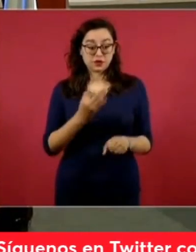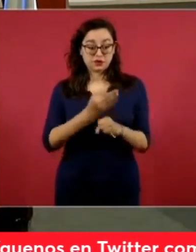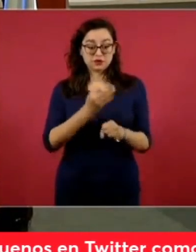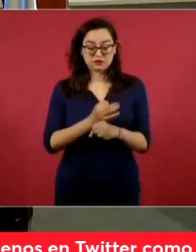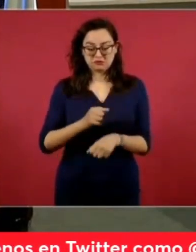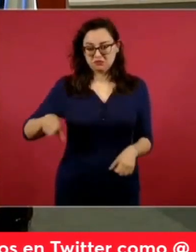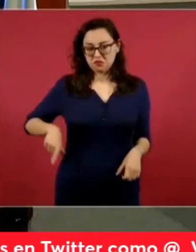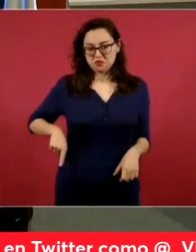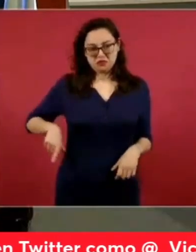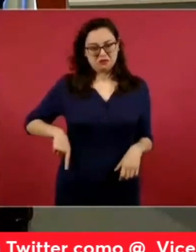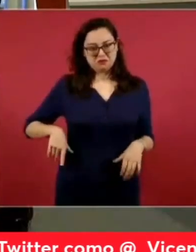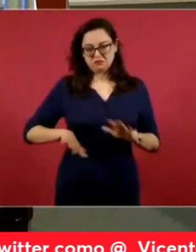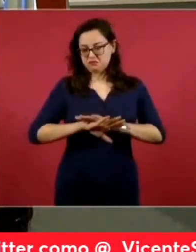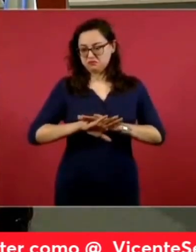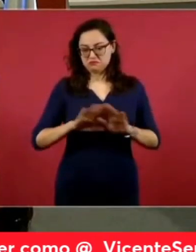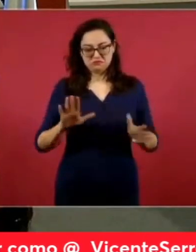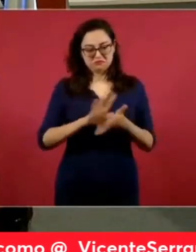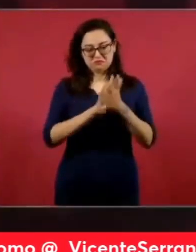De esa cantidad,